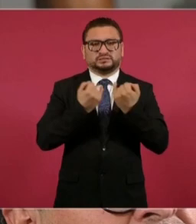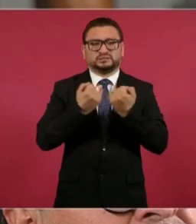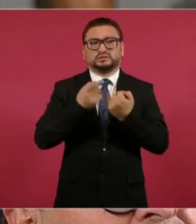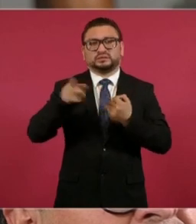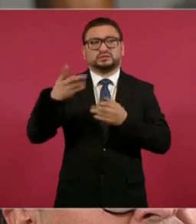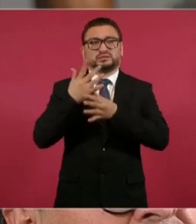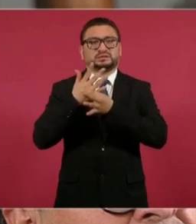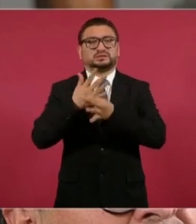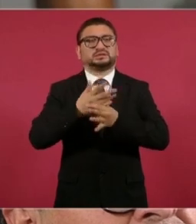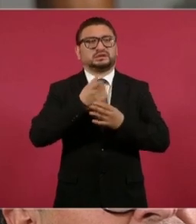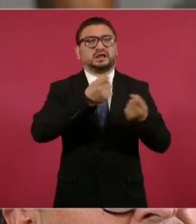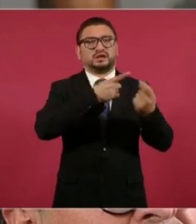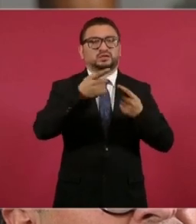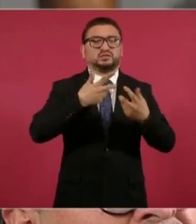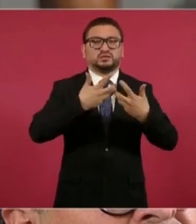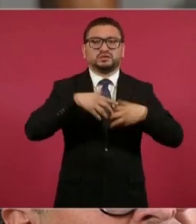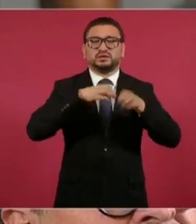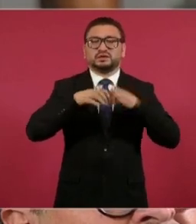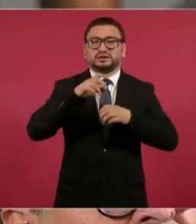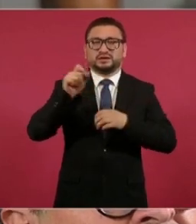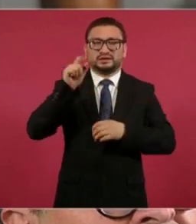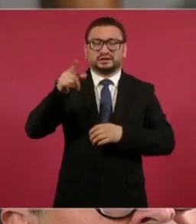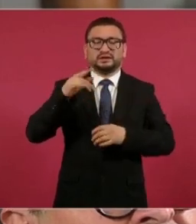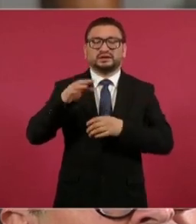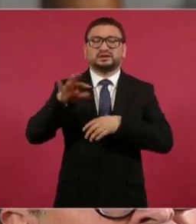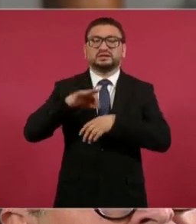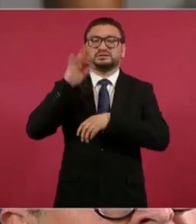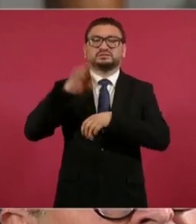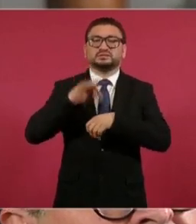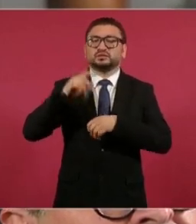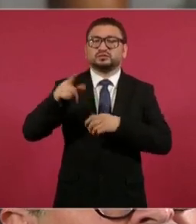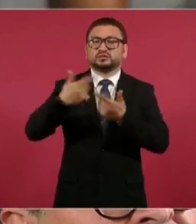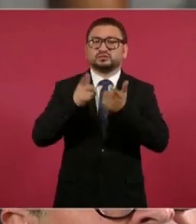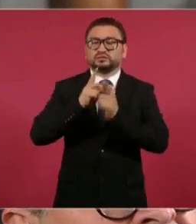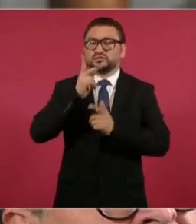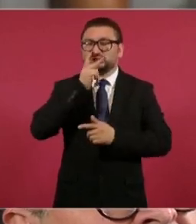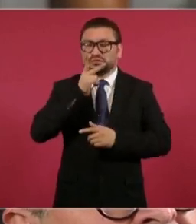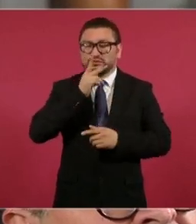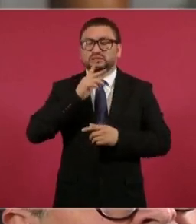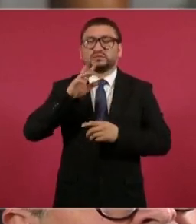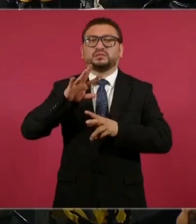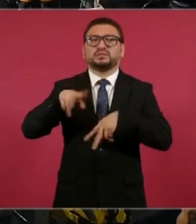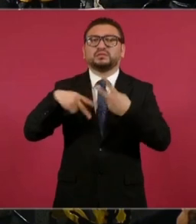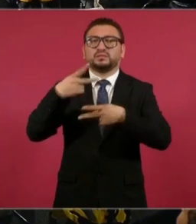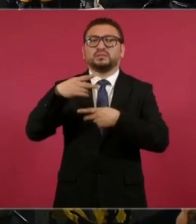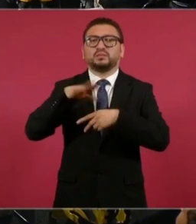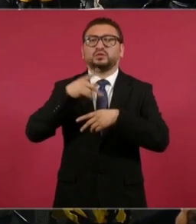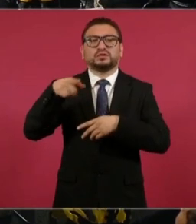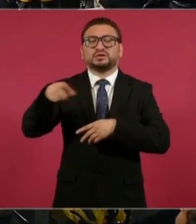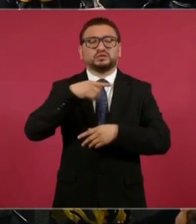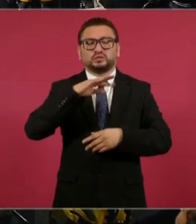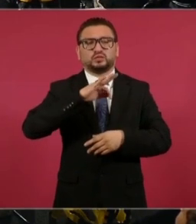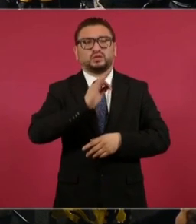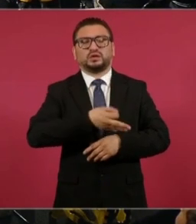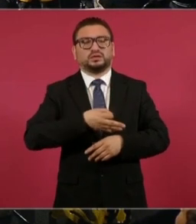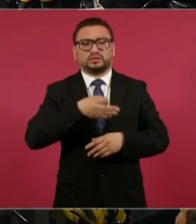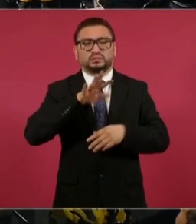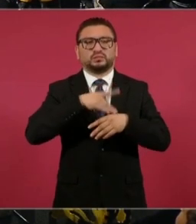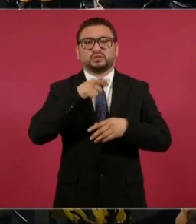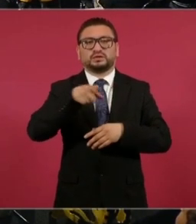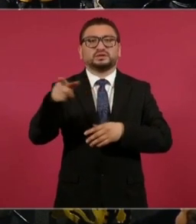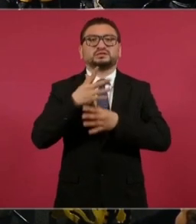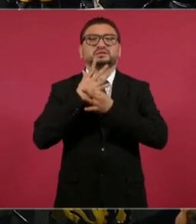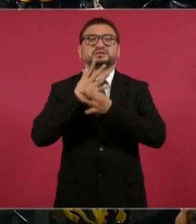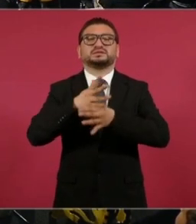acusaron que algunos funcionarios han ido a Chilpancingo a buscar a un grupo de padres con los que no están muy de acuerdo porque incluso lo señalan como que fueron